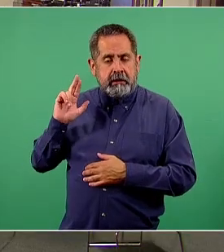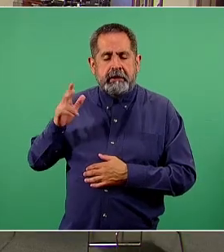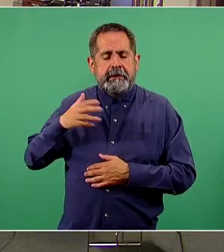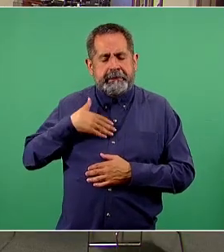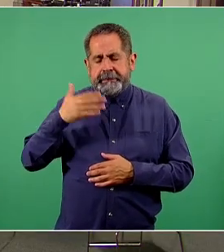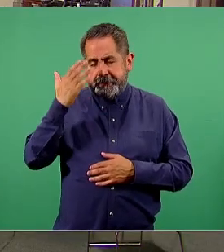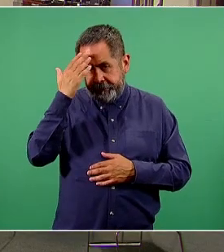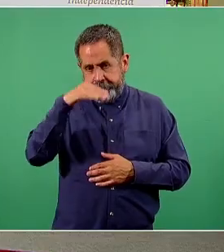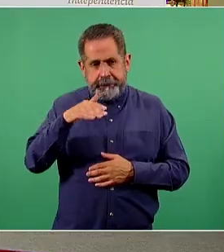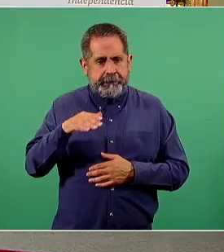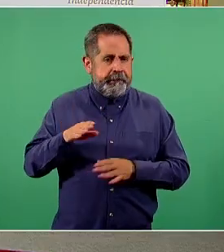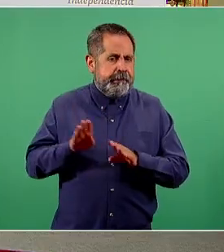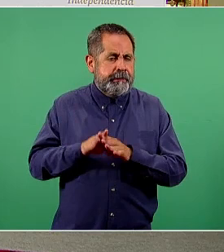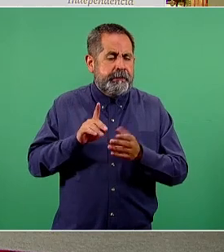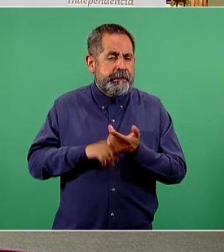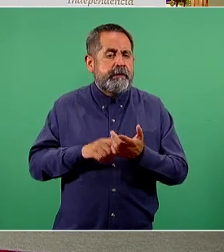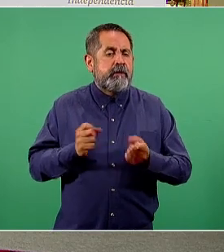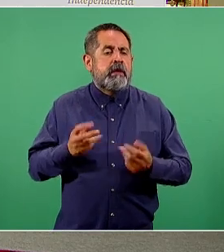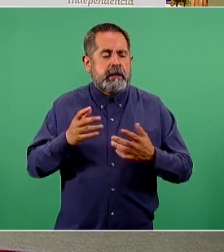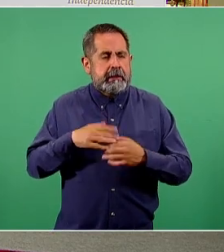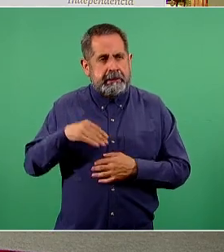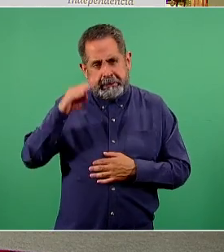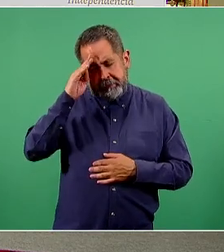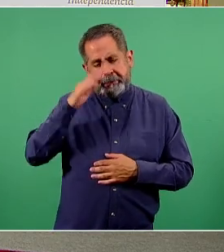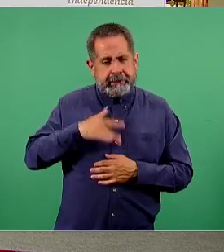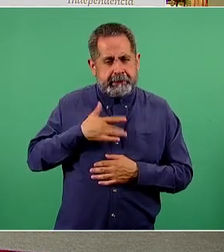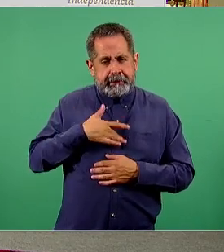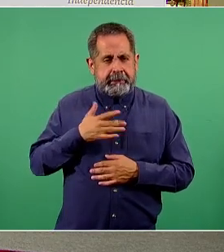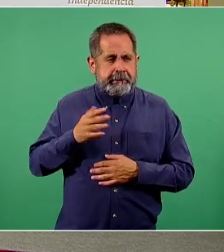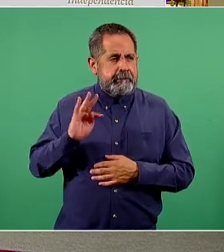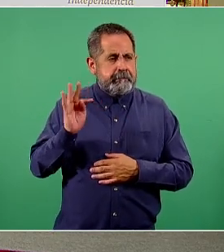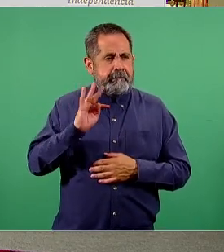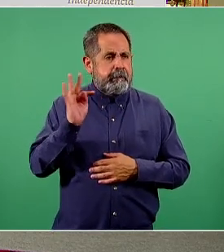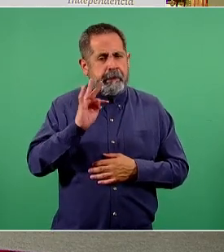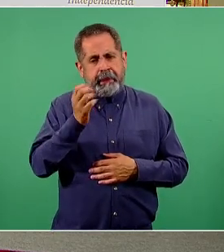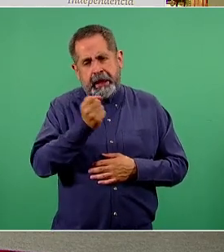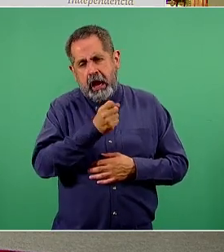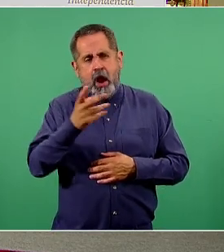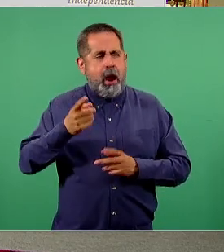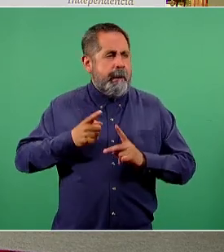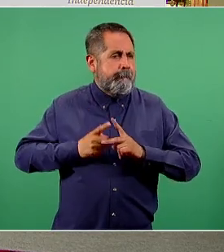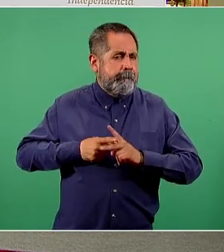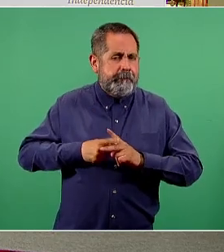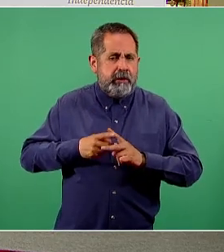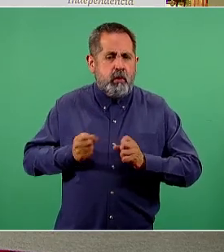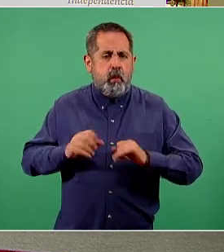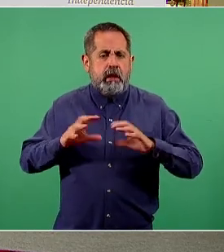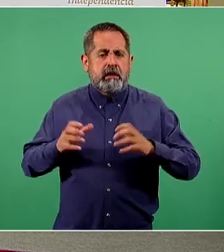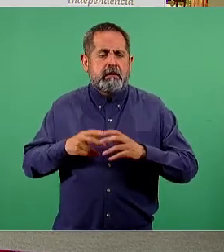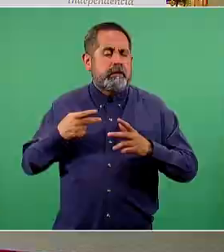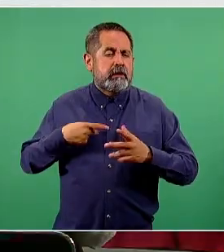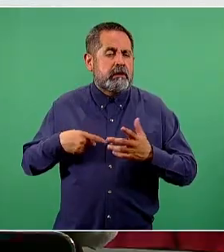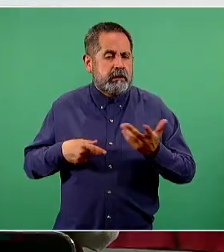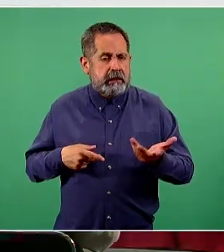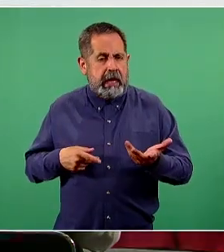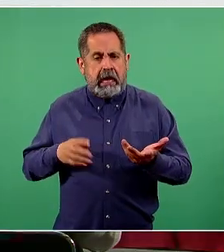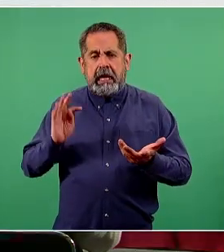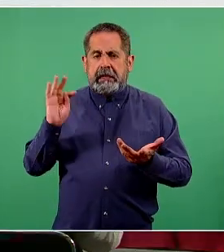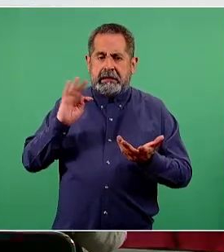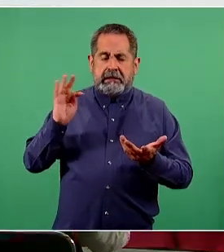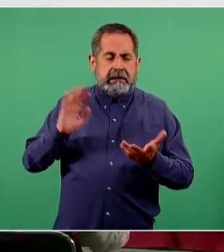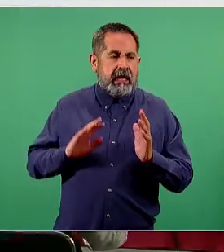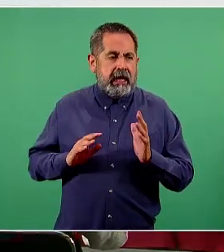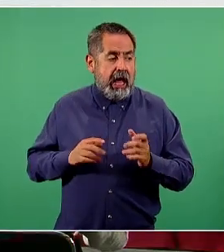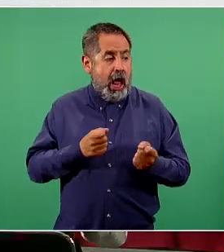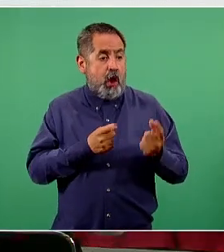con antelación cuál era la expectativa de personas o del porcentaje de personas que posiblemente